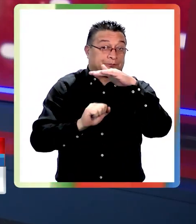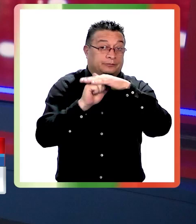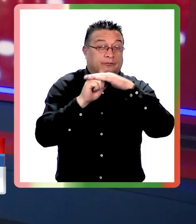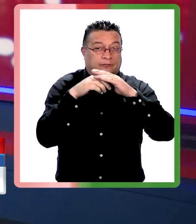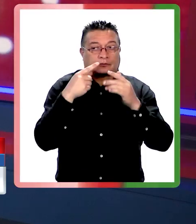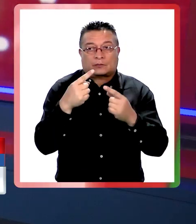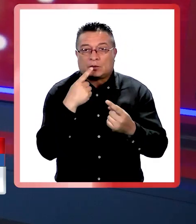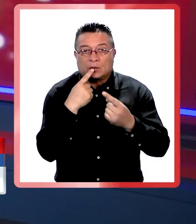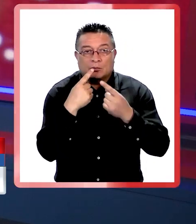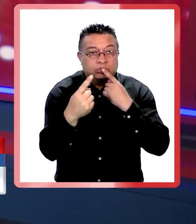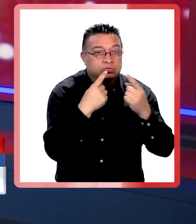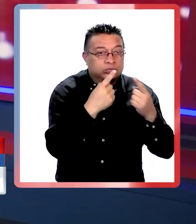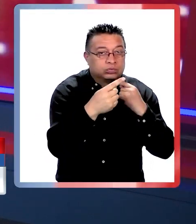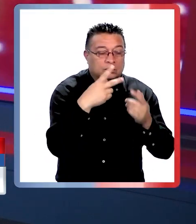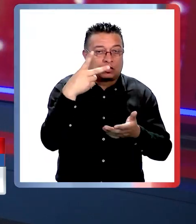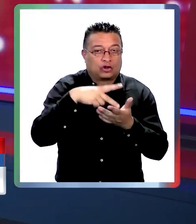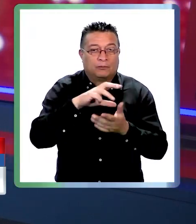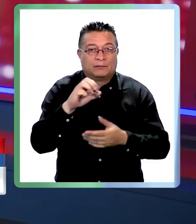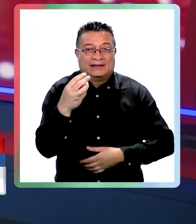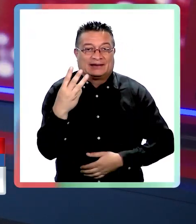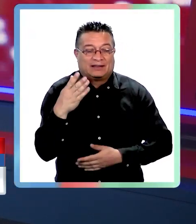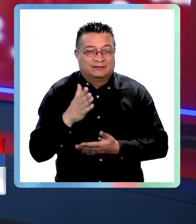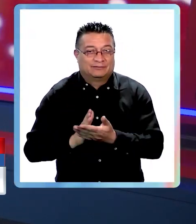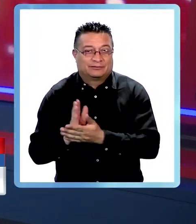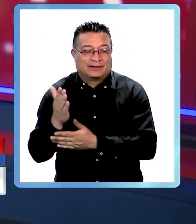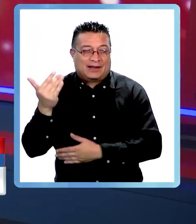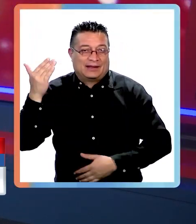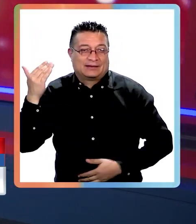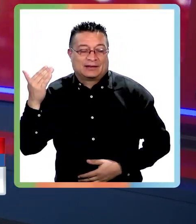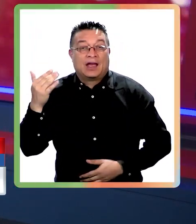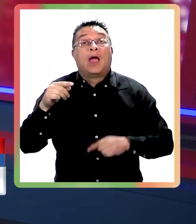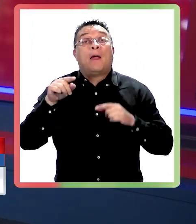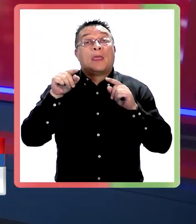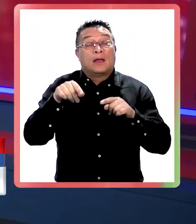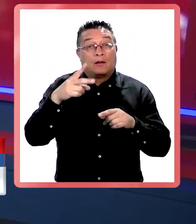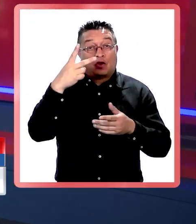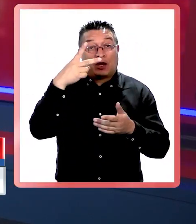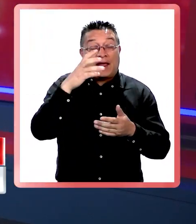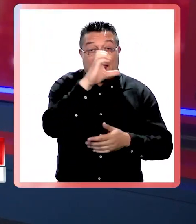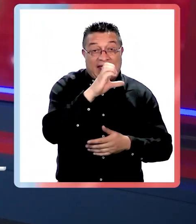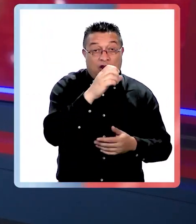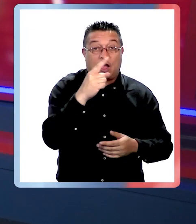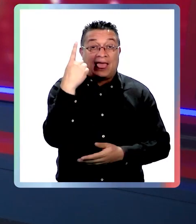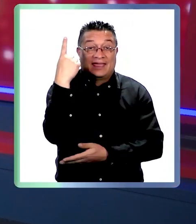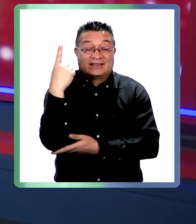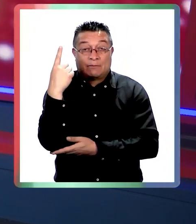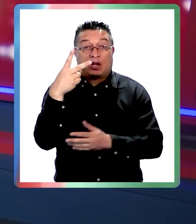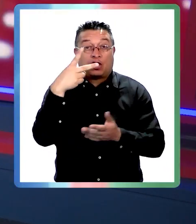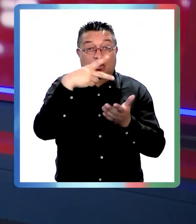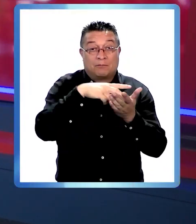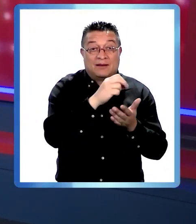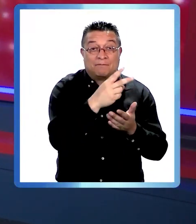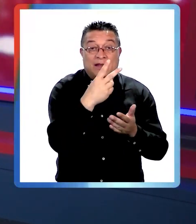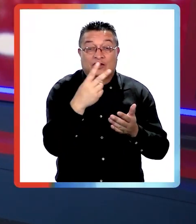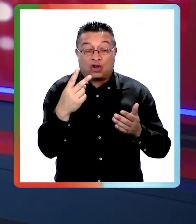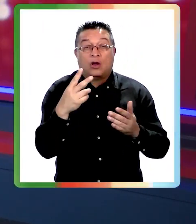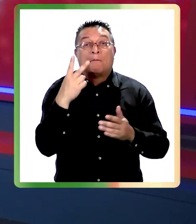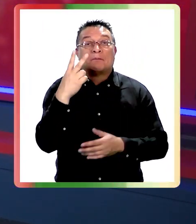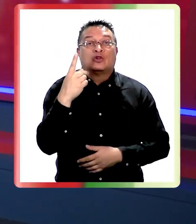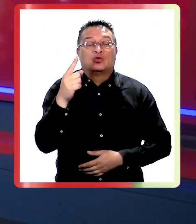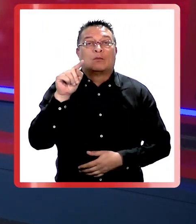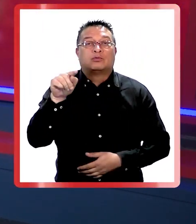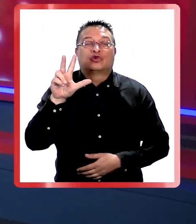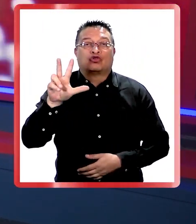alto desde que se aplica el sondeo desde el 2003. También determinó que durante el periodo enero-diciembre del 2022,